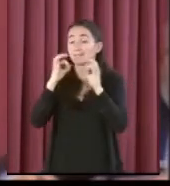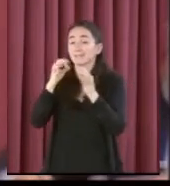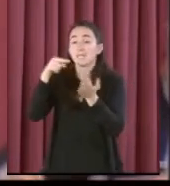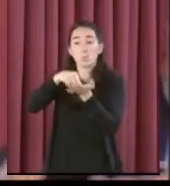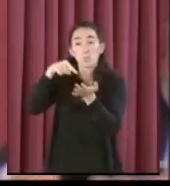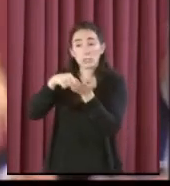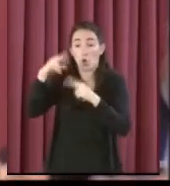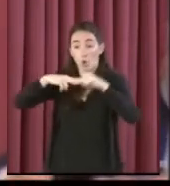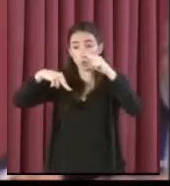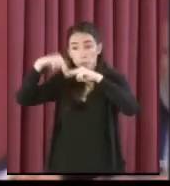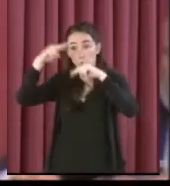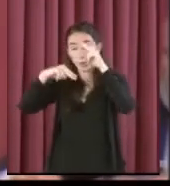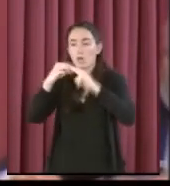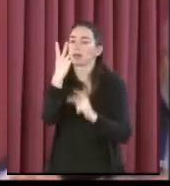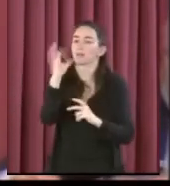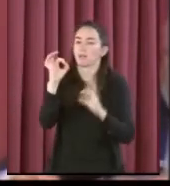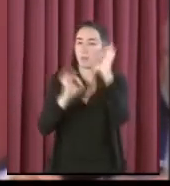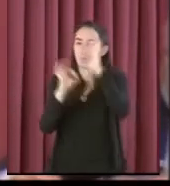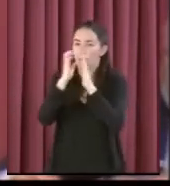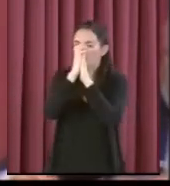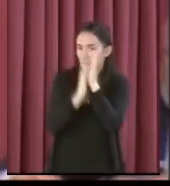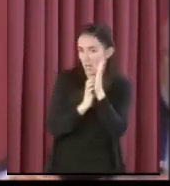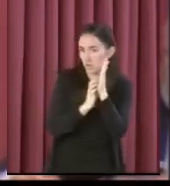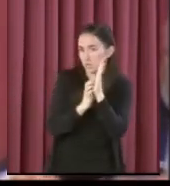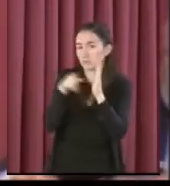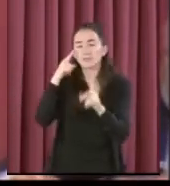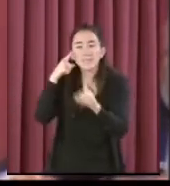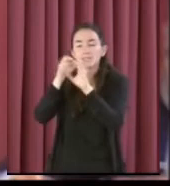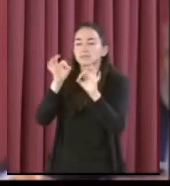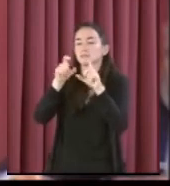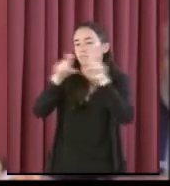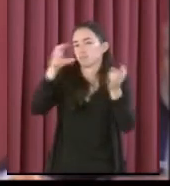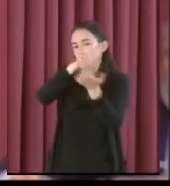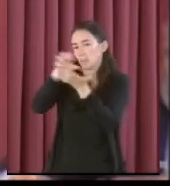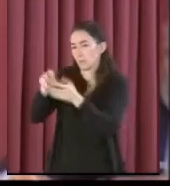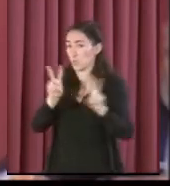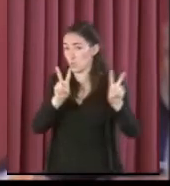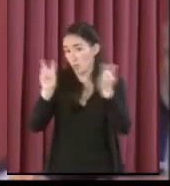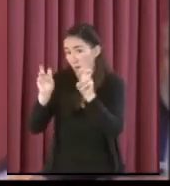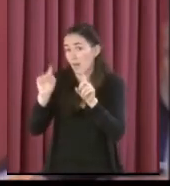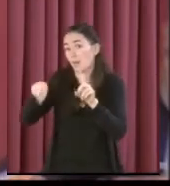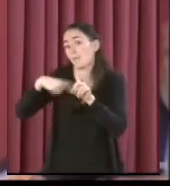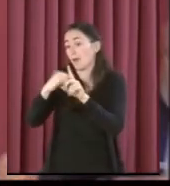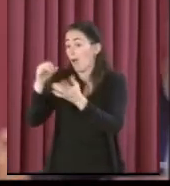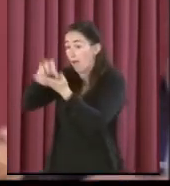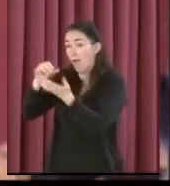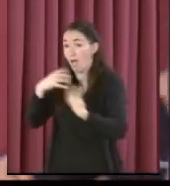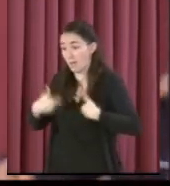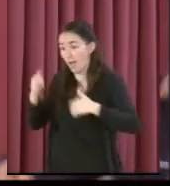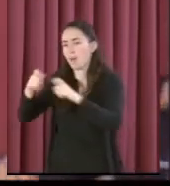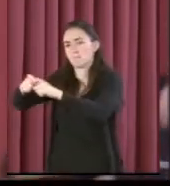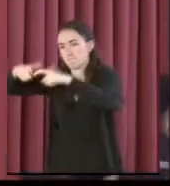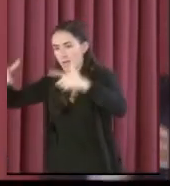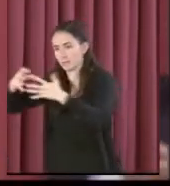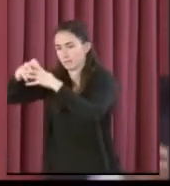de construcciones, específica para nuevas implantaciones industriales y para la ampliación de las existentes. Un